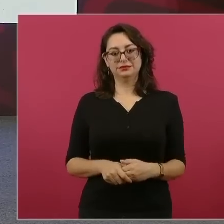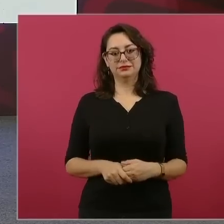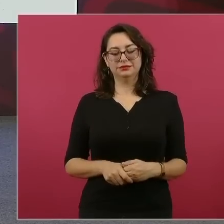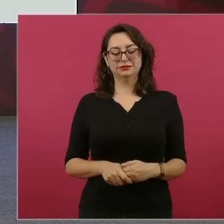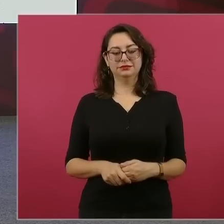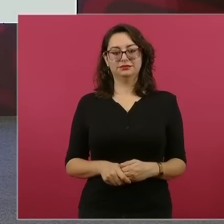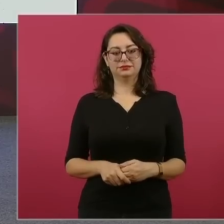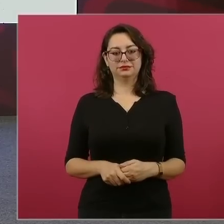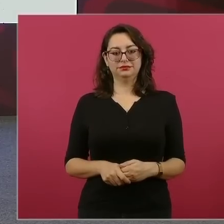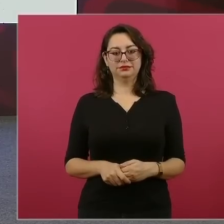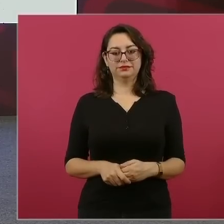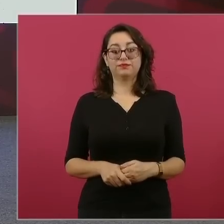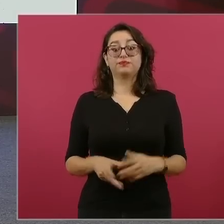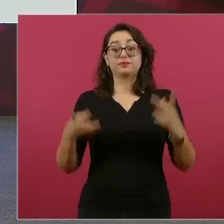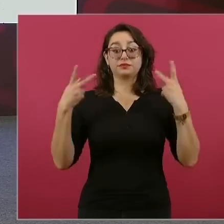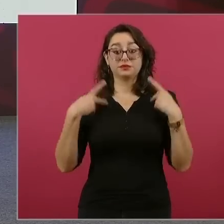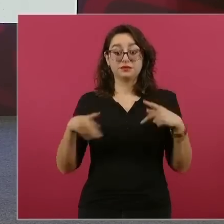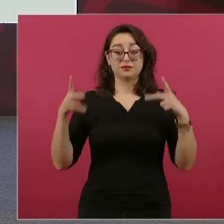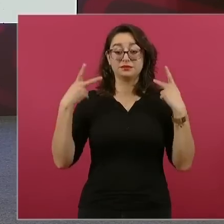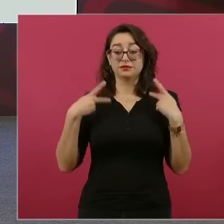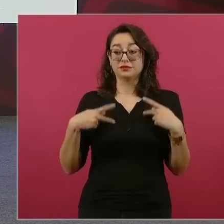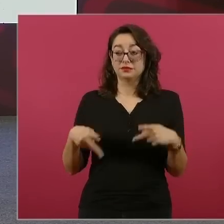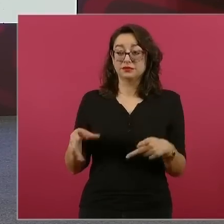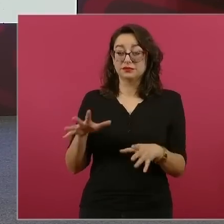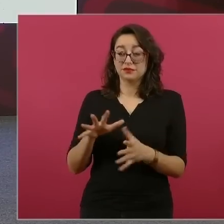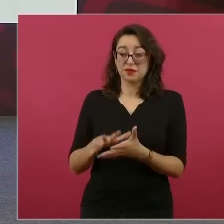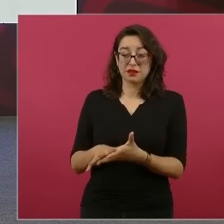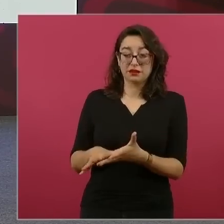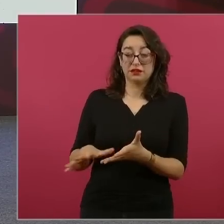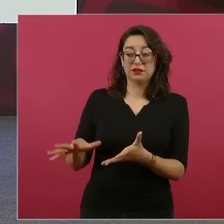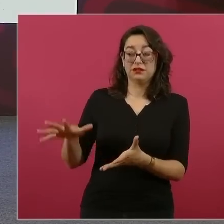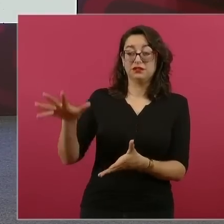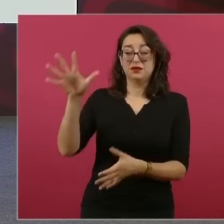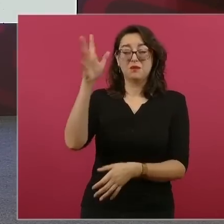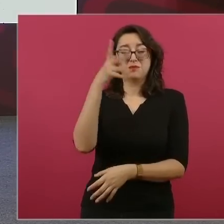Cuando el pueblo es demasiado pobre,